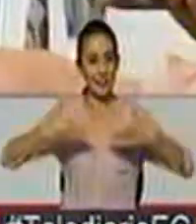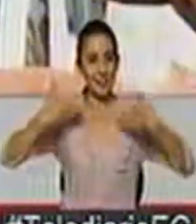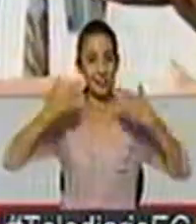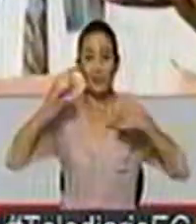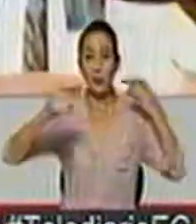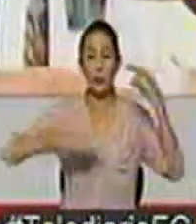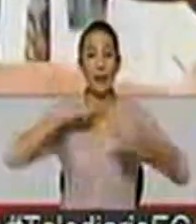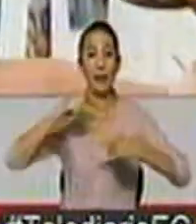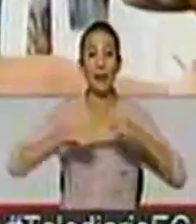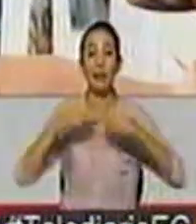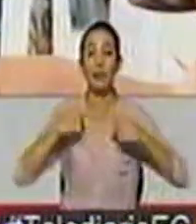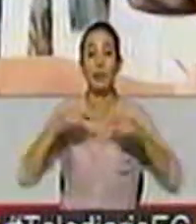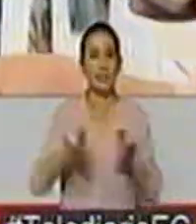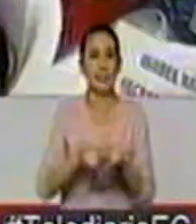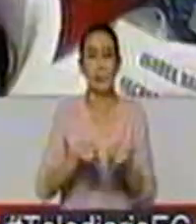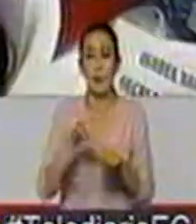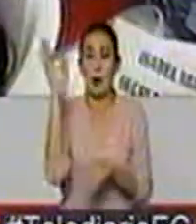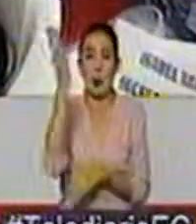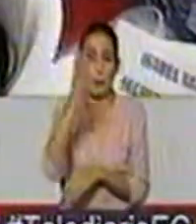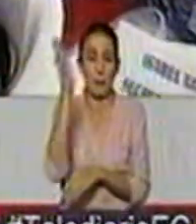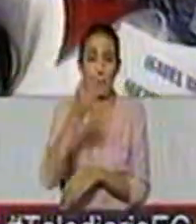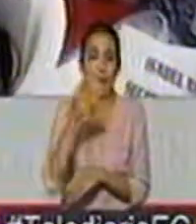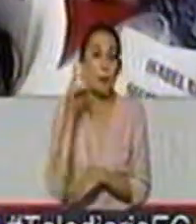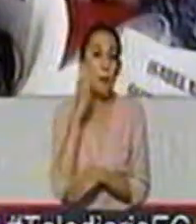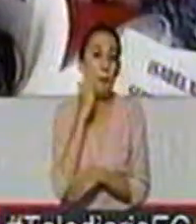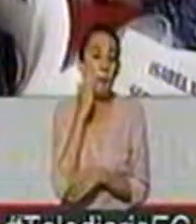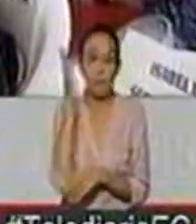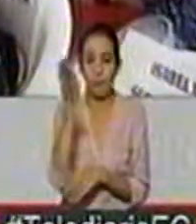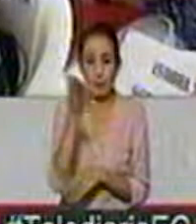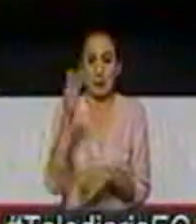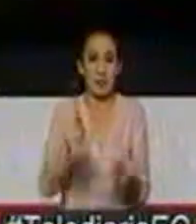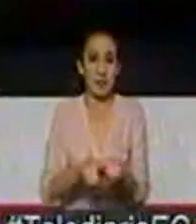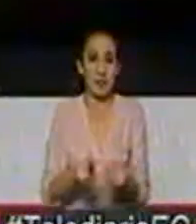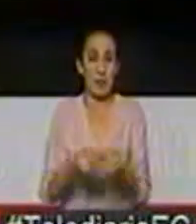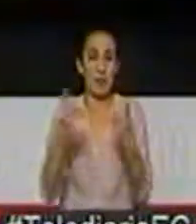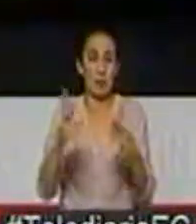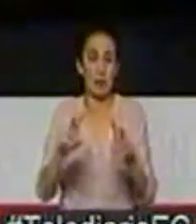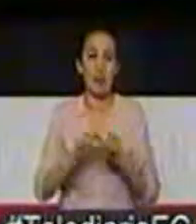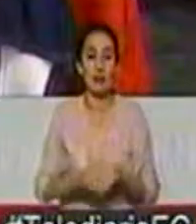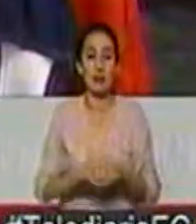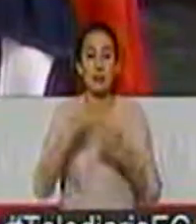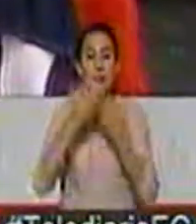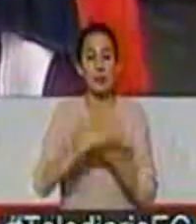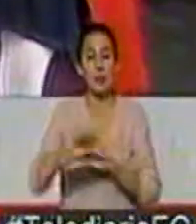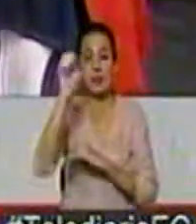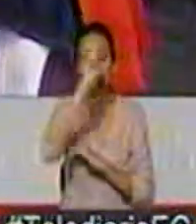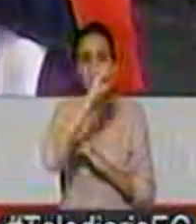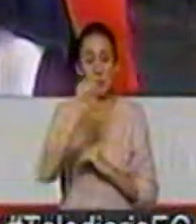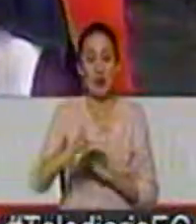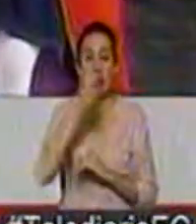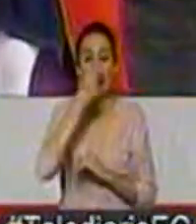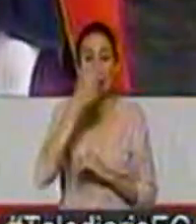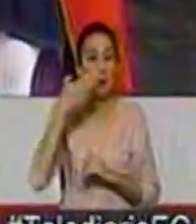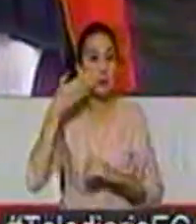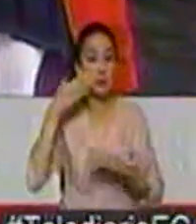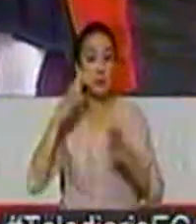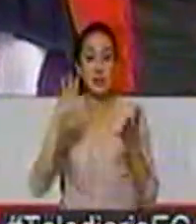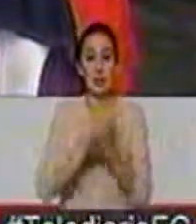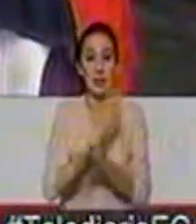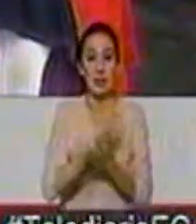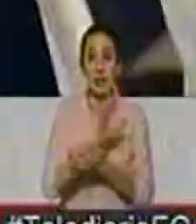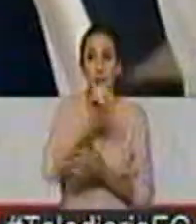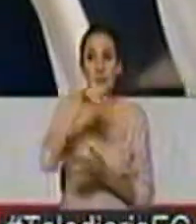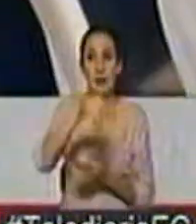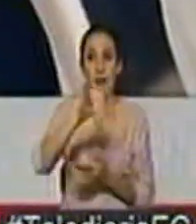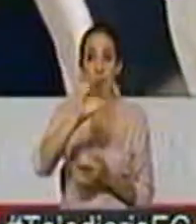vez nosotros somos maestras de nuestros niños. La primera promoción de Sierra y Amazonía culminó el ciclo escolar. En la unidad educativa de PIFO se graduó un